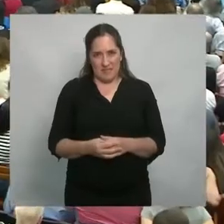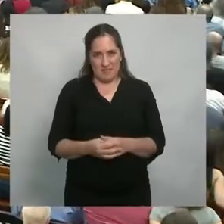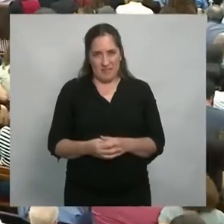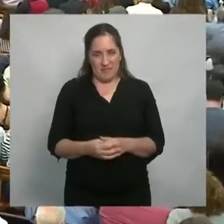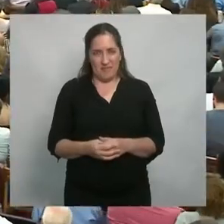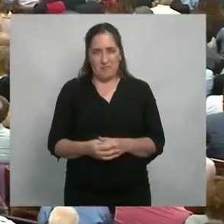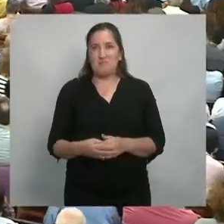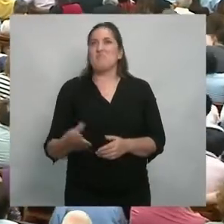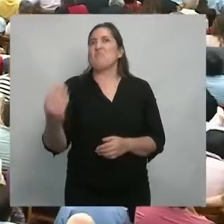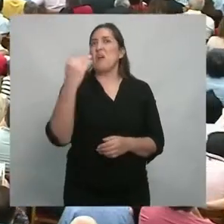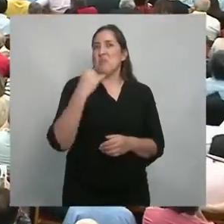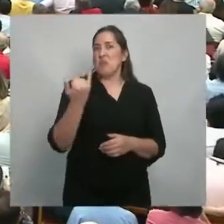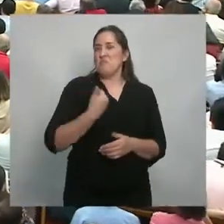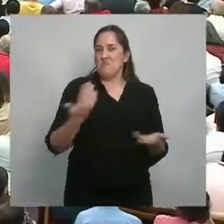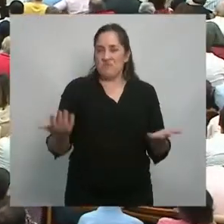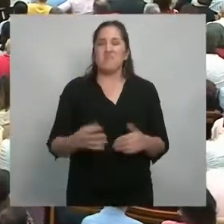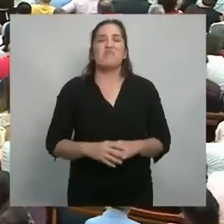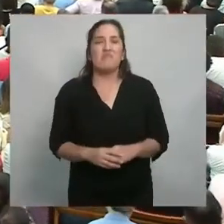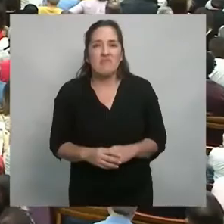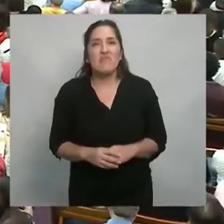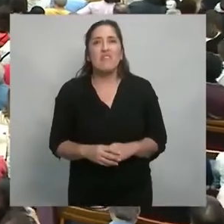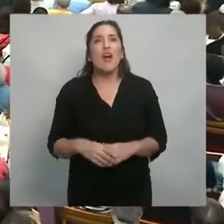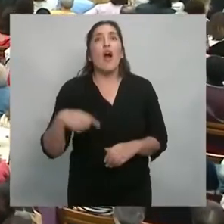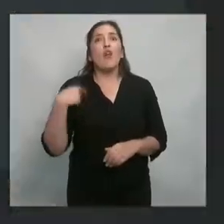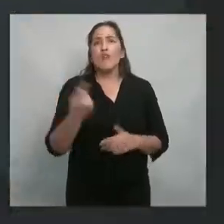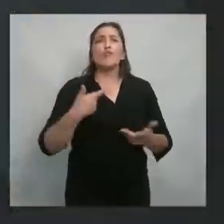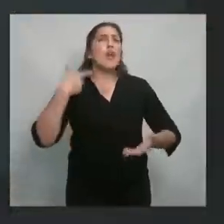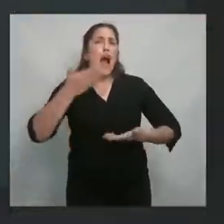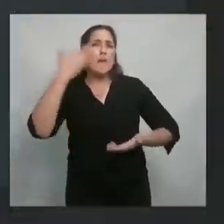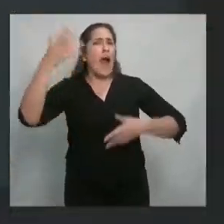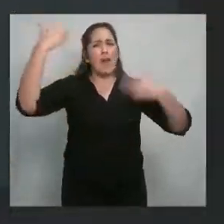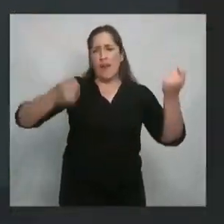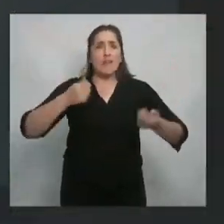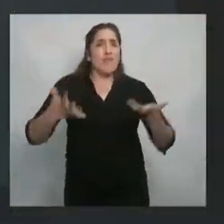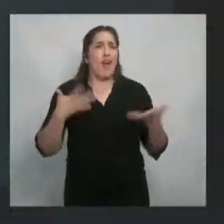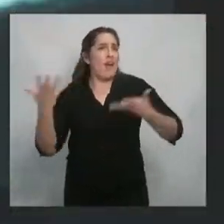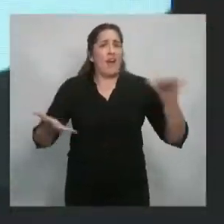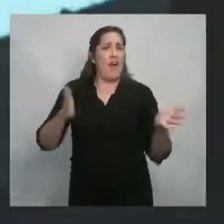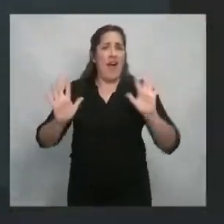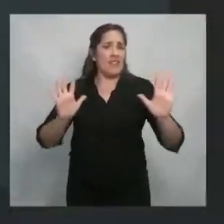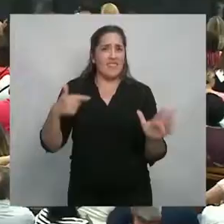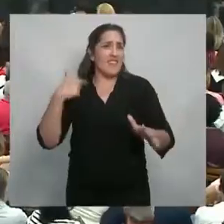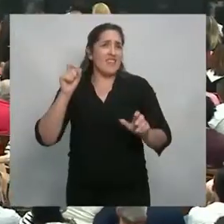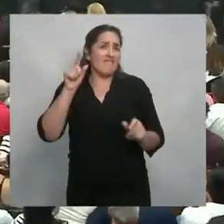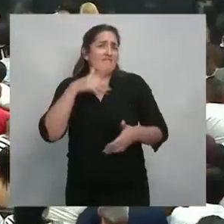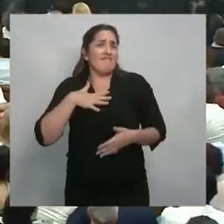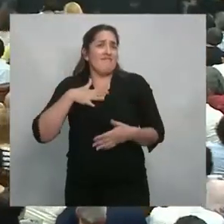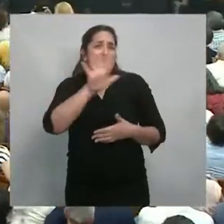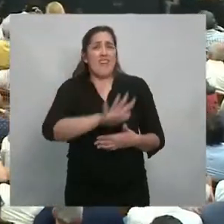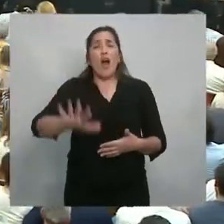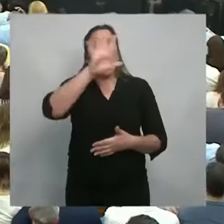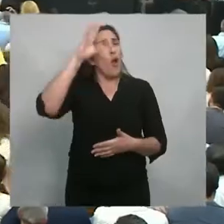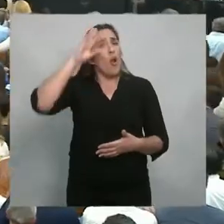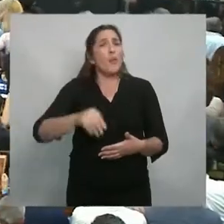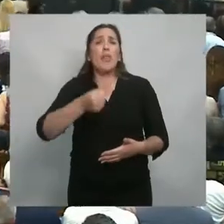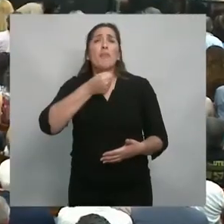Sí, es que nosotros tendemos a mover mucho las manos como buenos caribeños, ¿verdad? Y no sé, se nos olvida que el micrófono